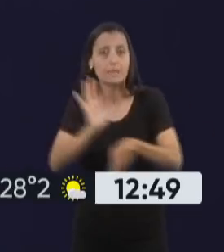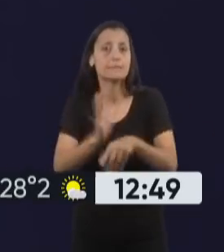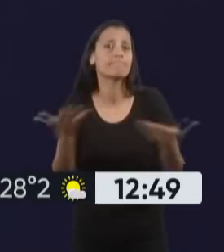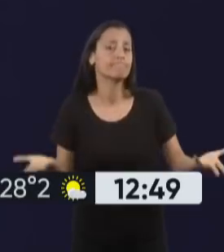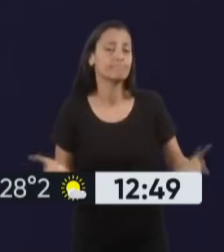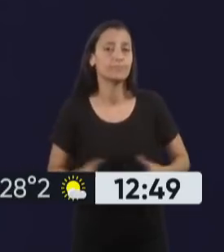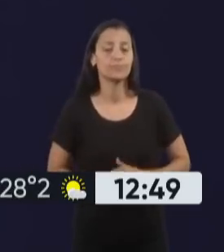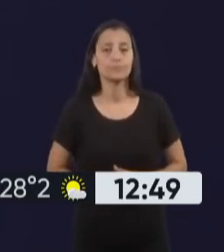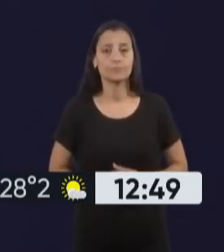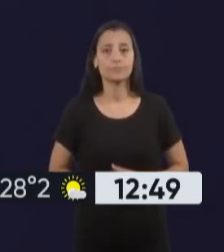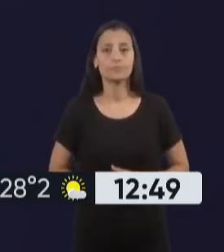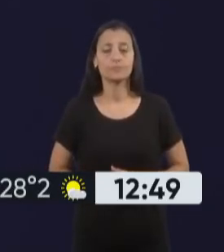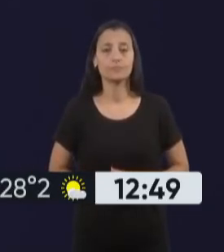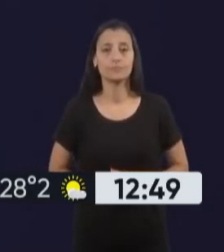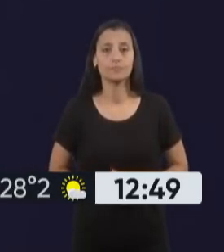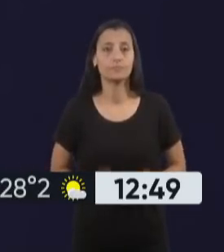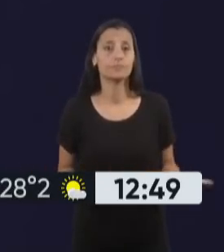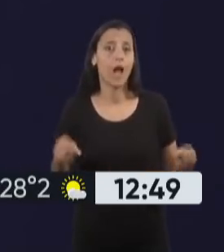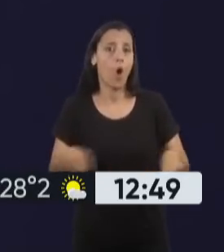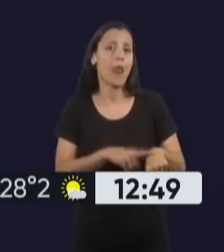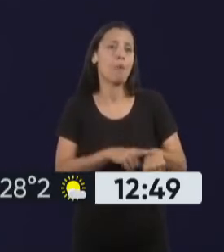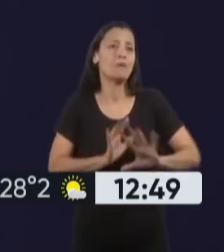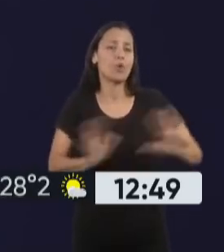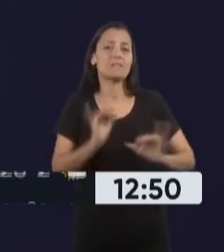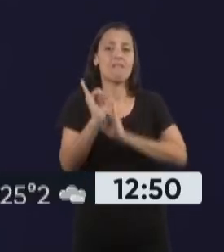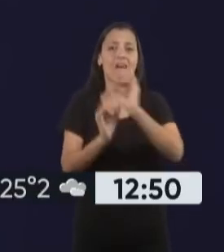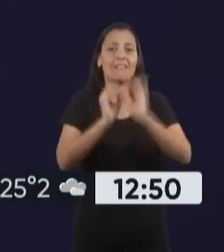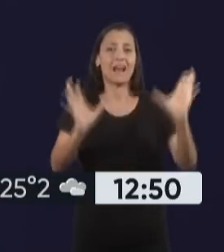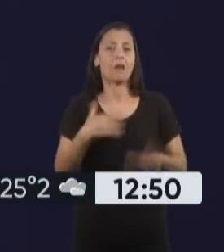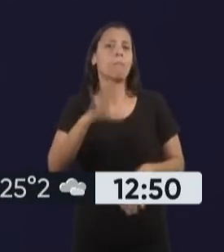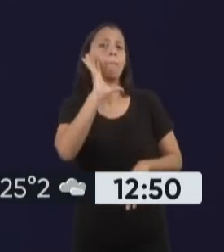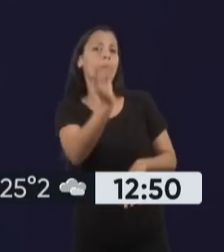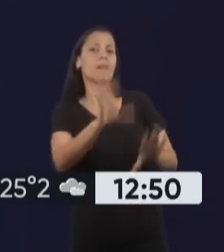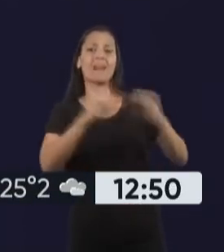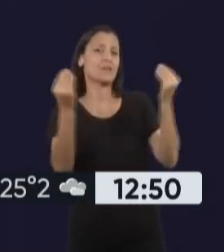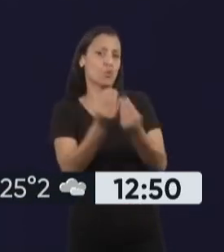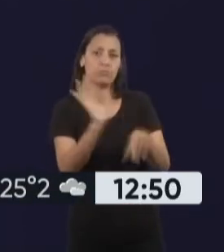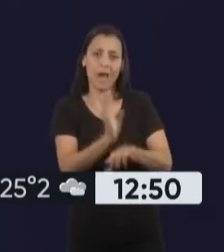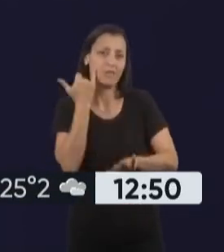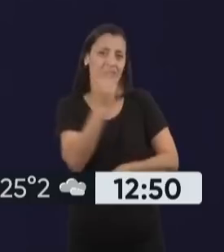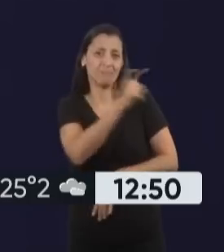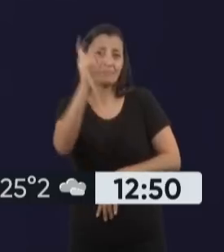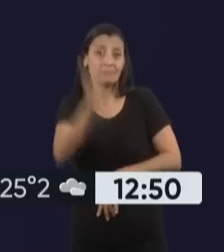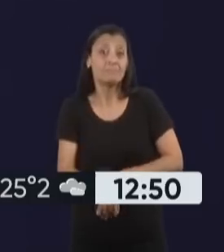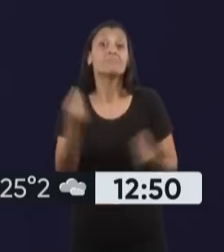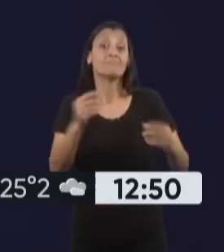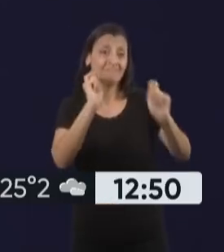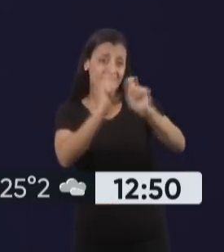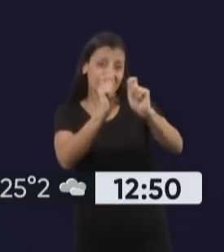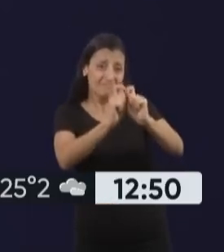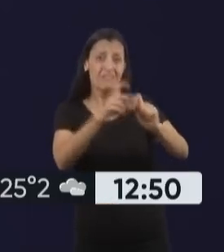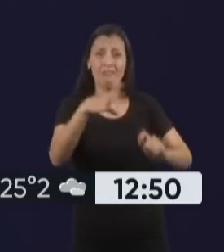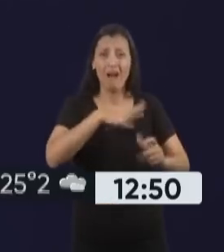no es el momento de aclararlo, pero a la vista está el resultado en términos de la infraestructura y del estado de